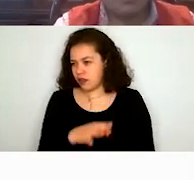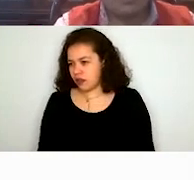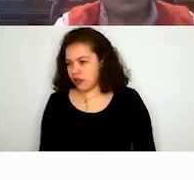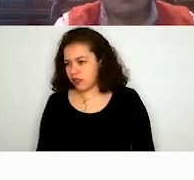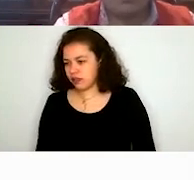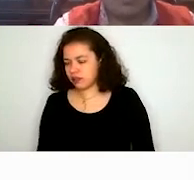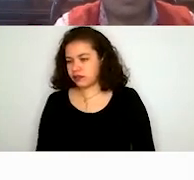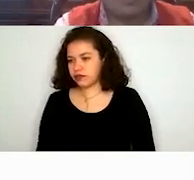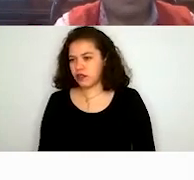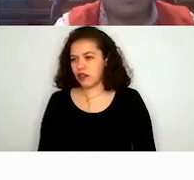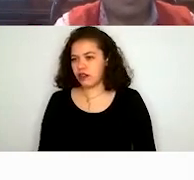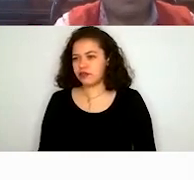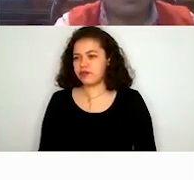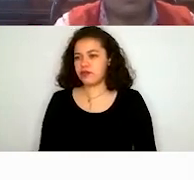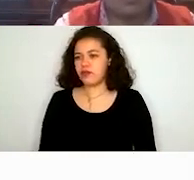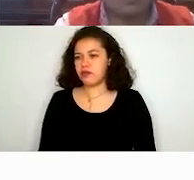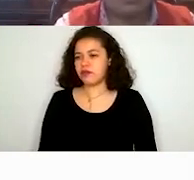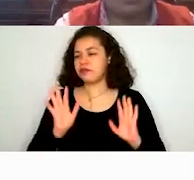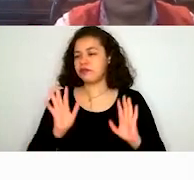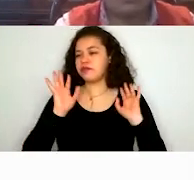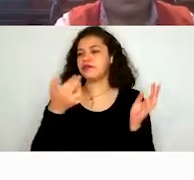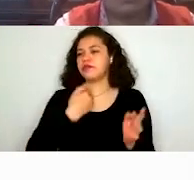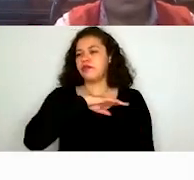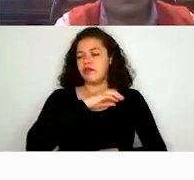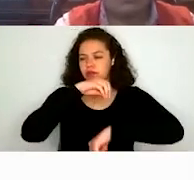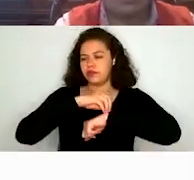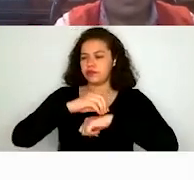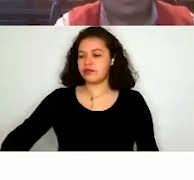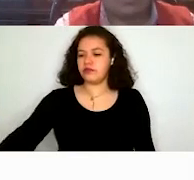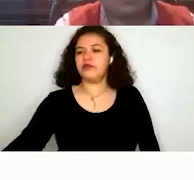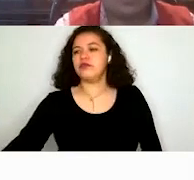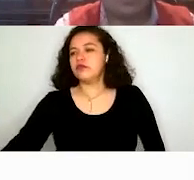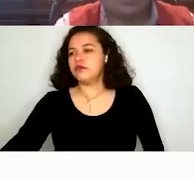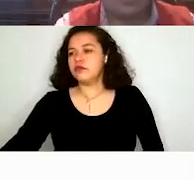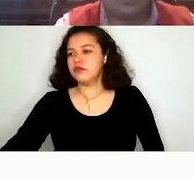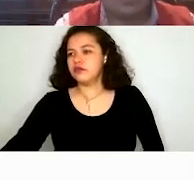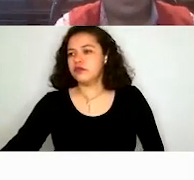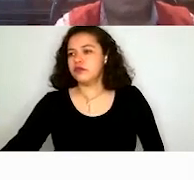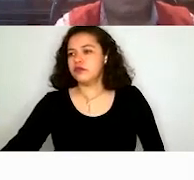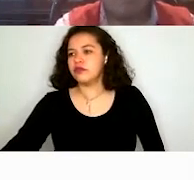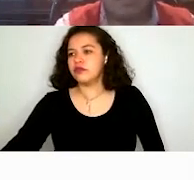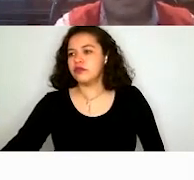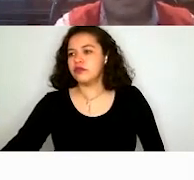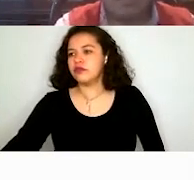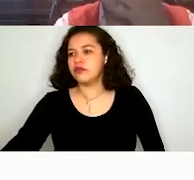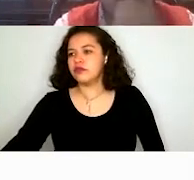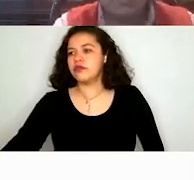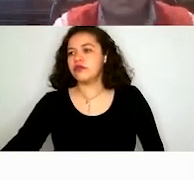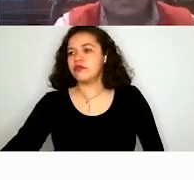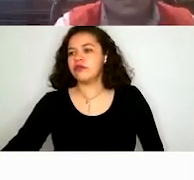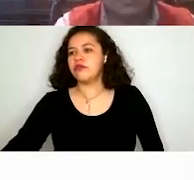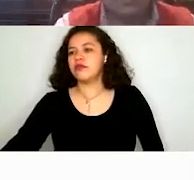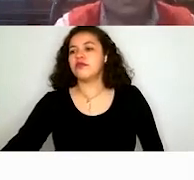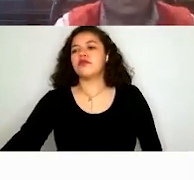Y en este punto nuevamente colocamos los, tal cual nos los mencionan los términos de referencia, y